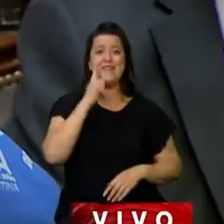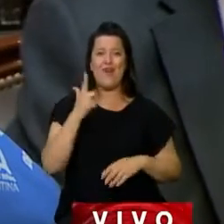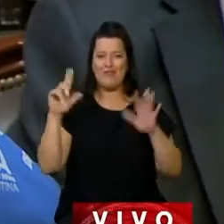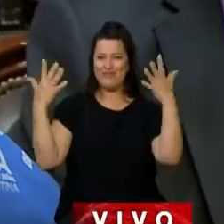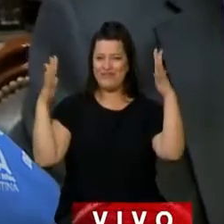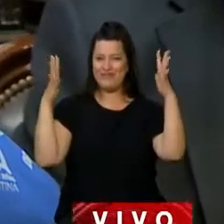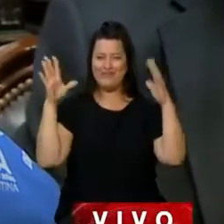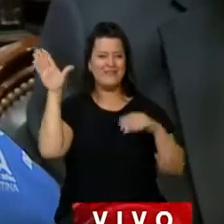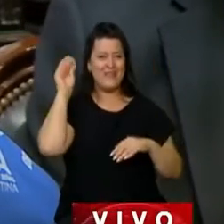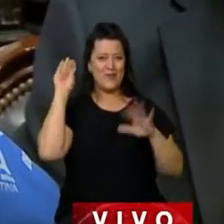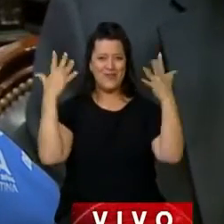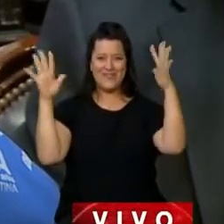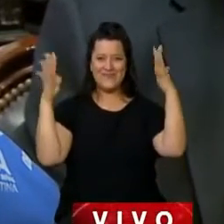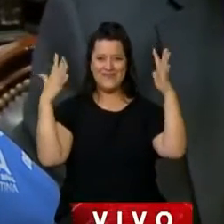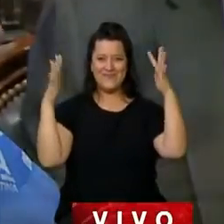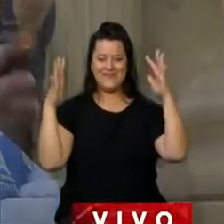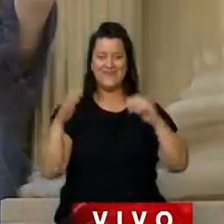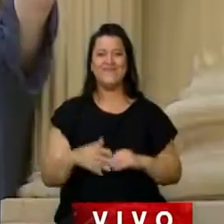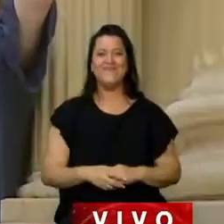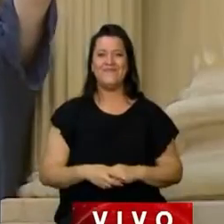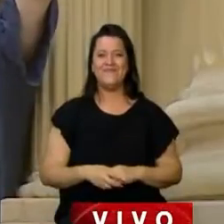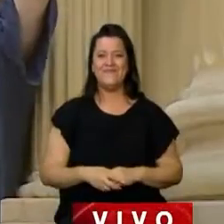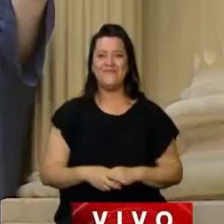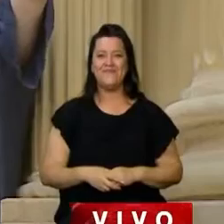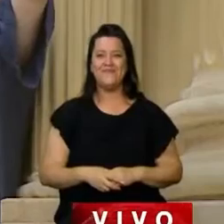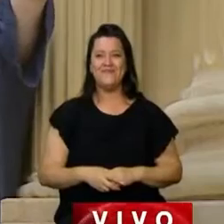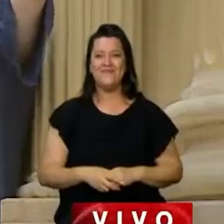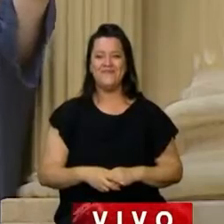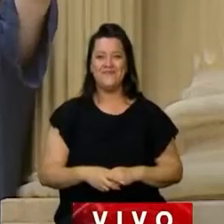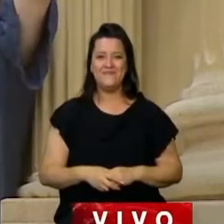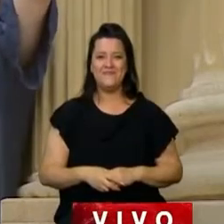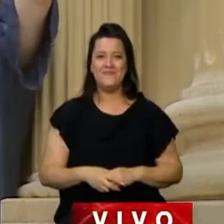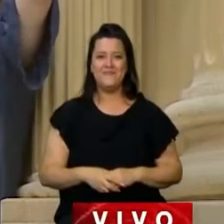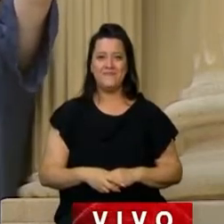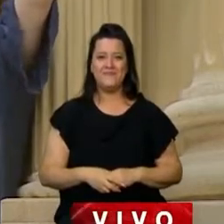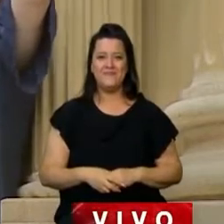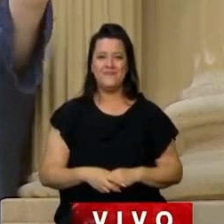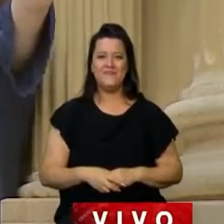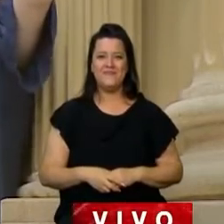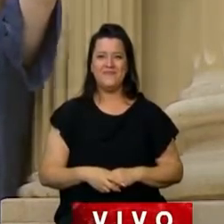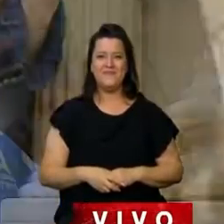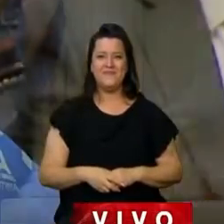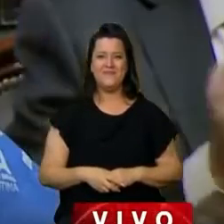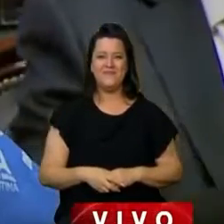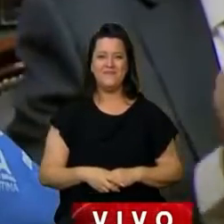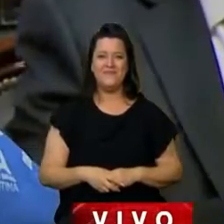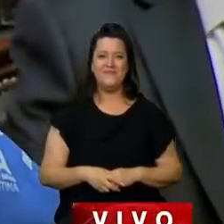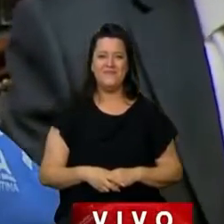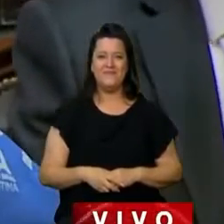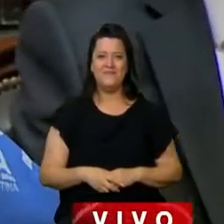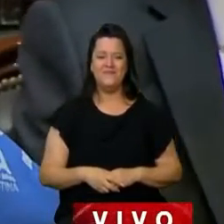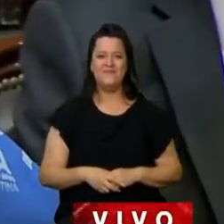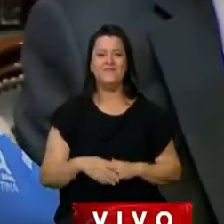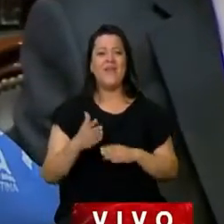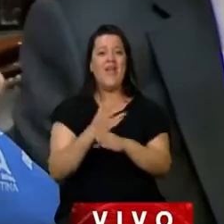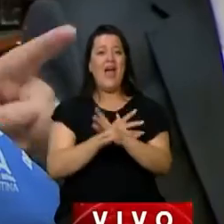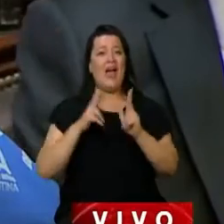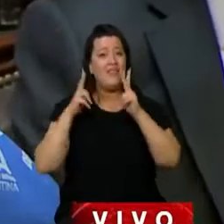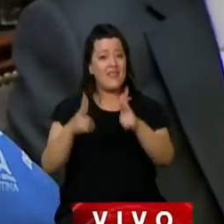decíamos